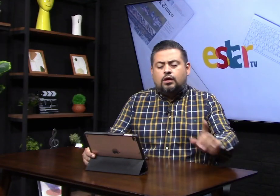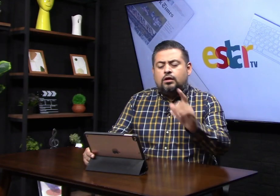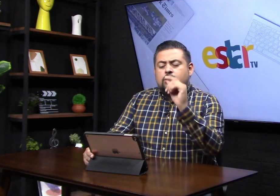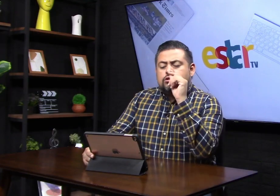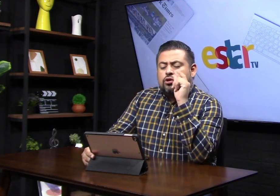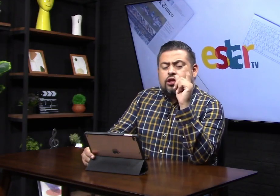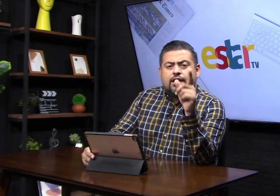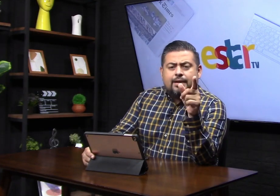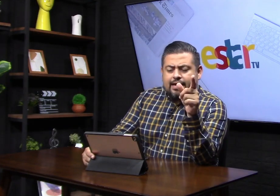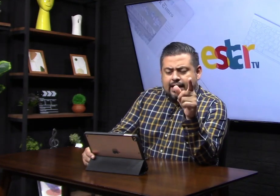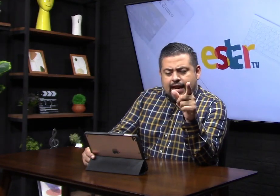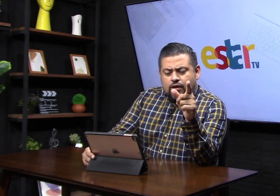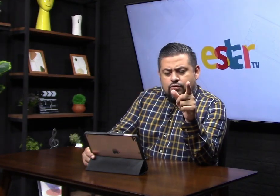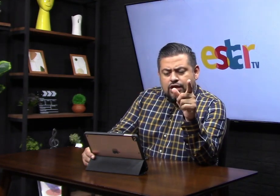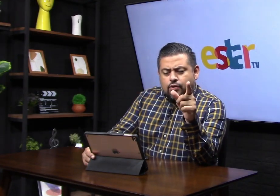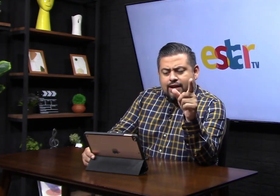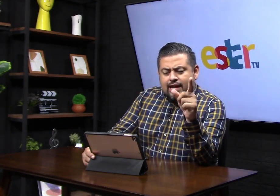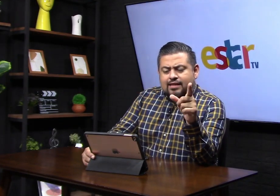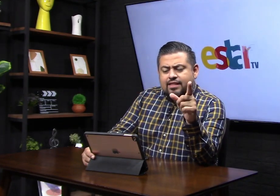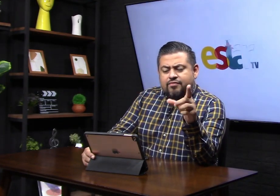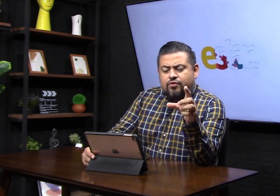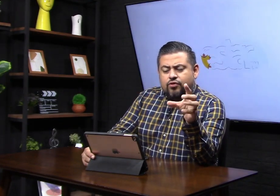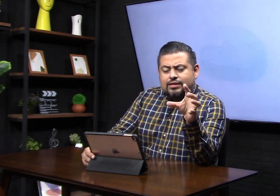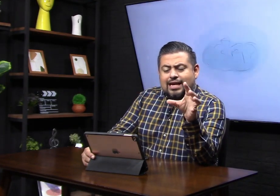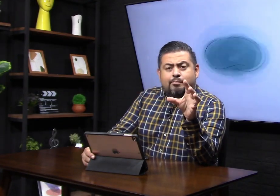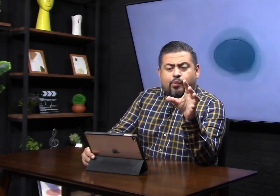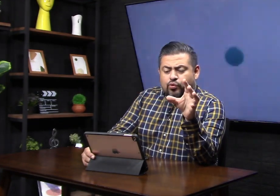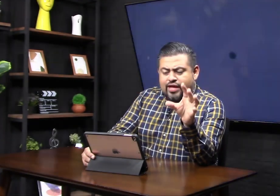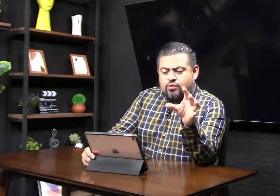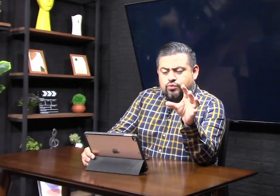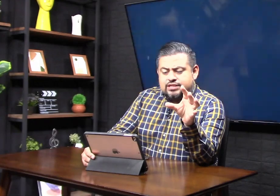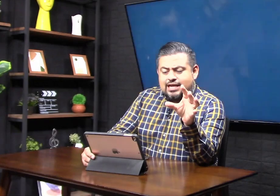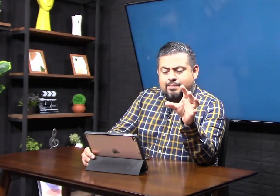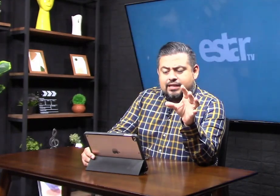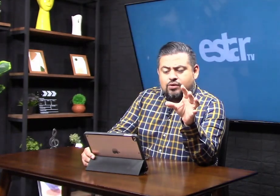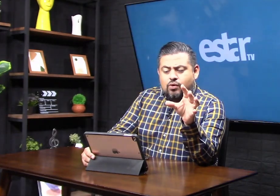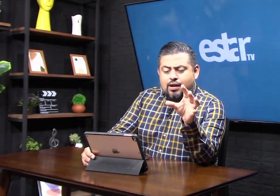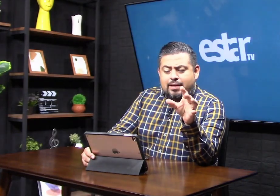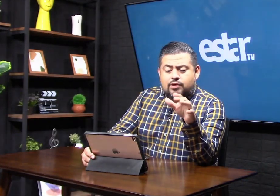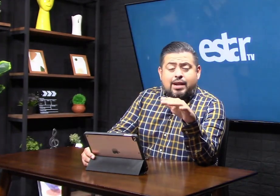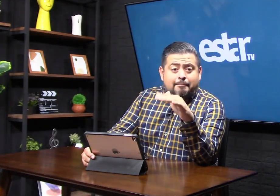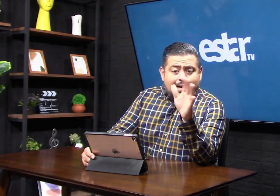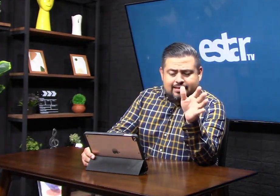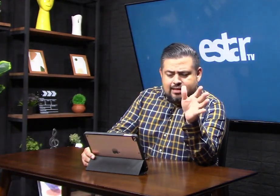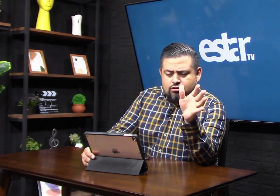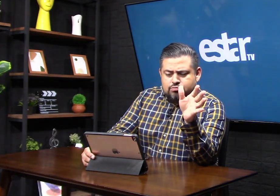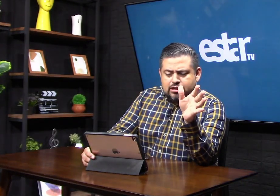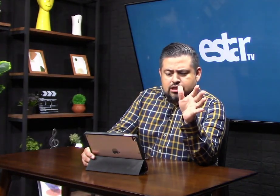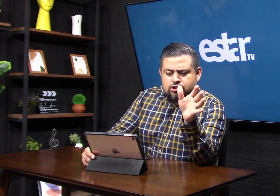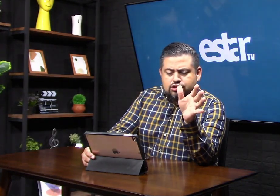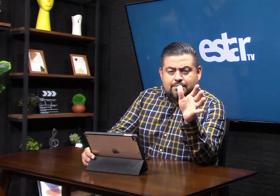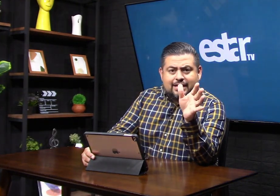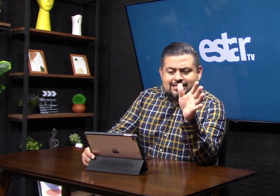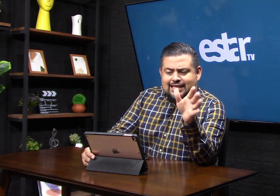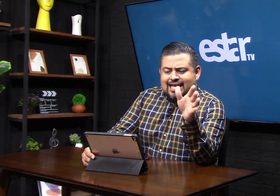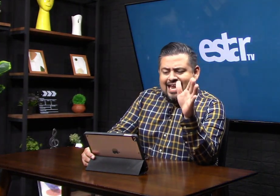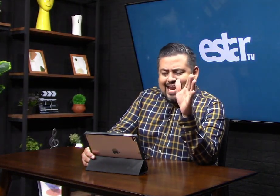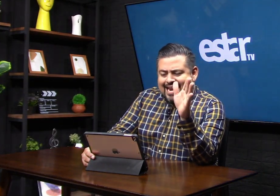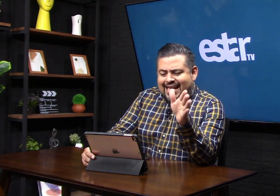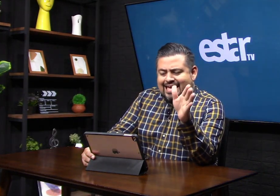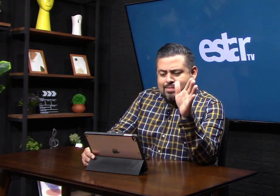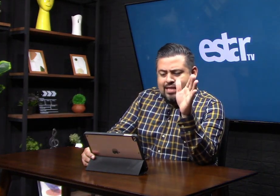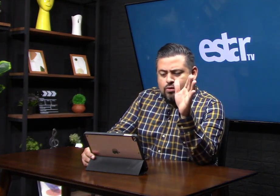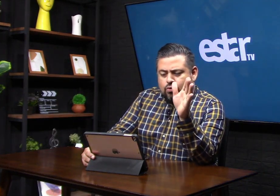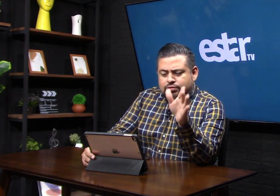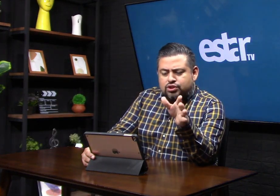es que algo dijo, en realidad el fondo es que el Poder Judicial, particularmente una parte de los ministros, representan